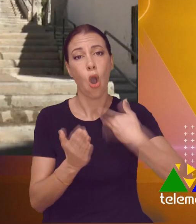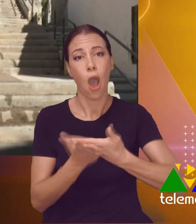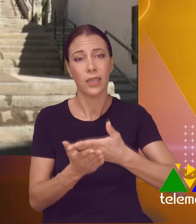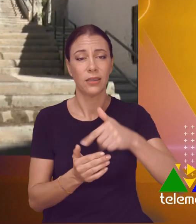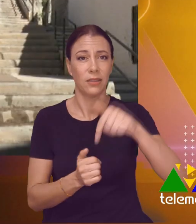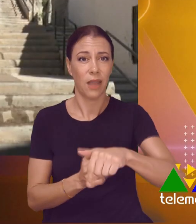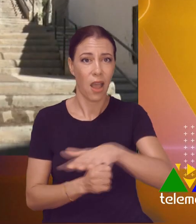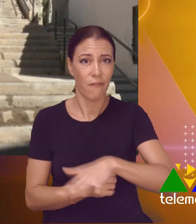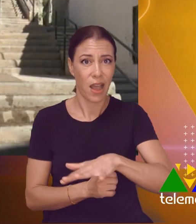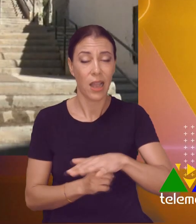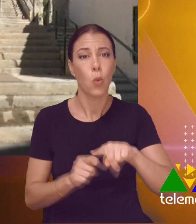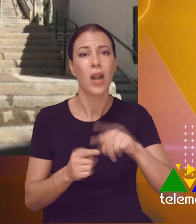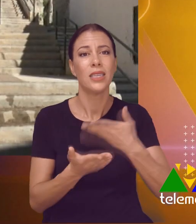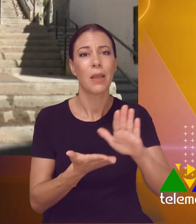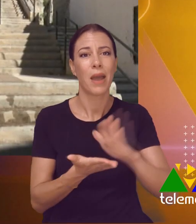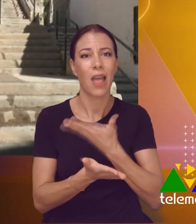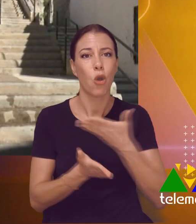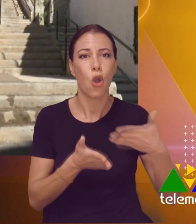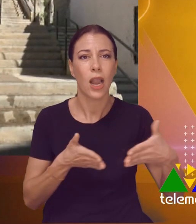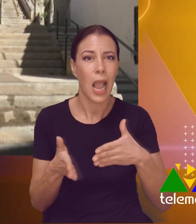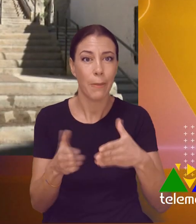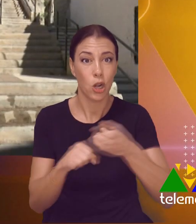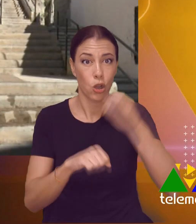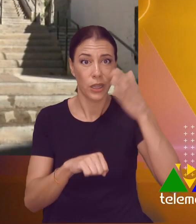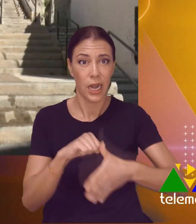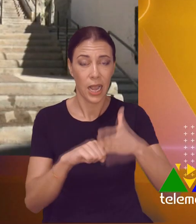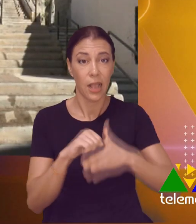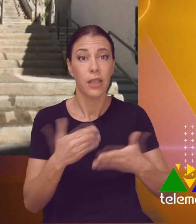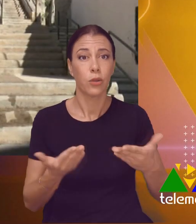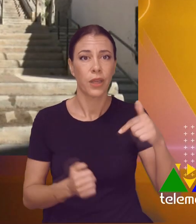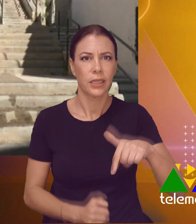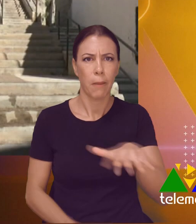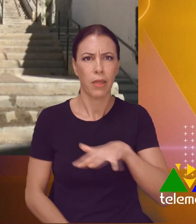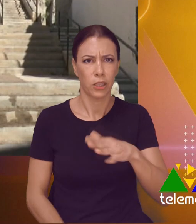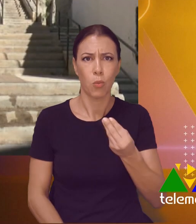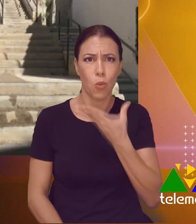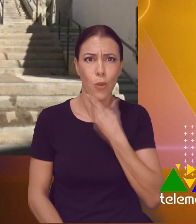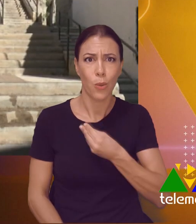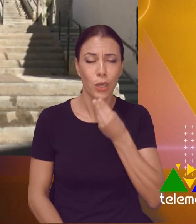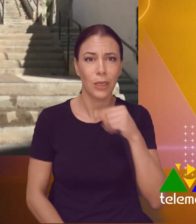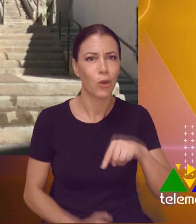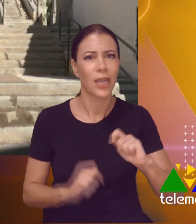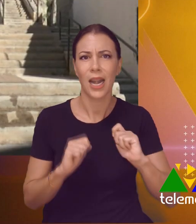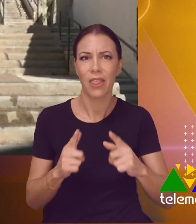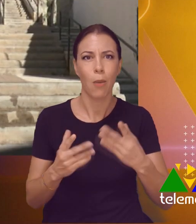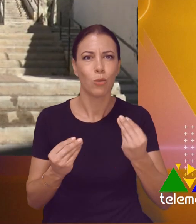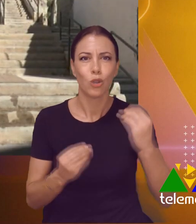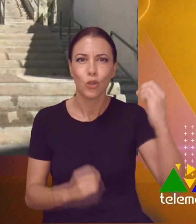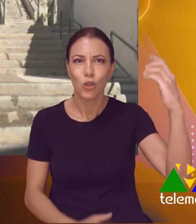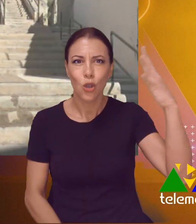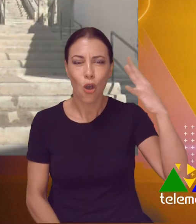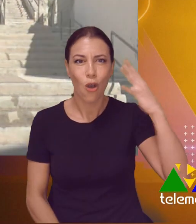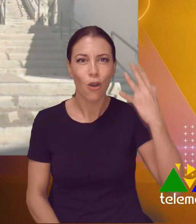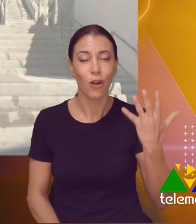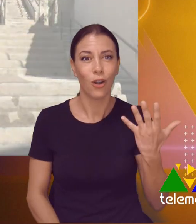baja, separada por el Camino de las Cañas, y esta placita, que además es muy bonita porque es una plaza que le da mucho el